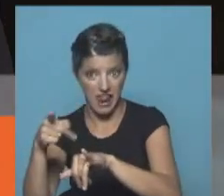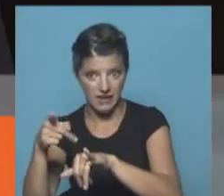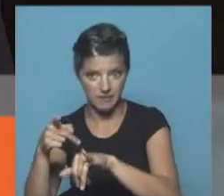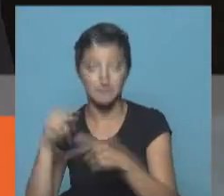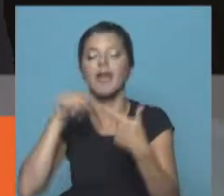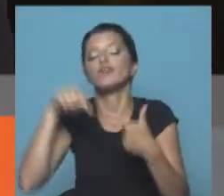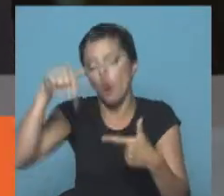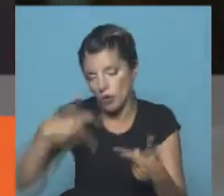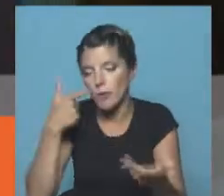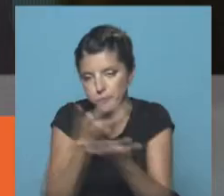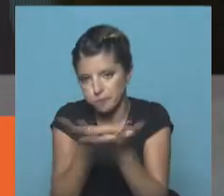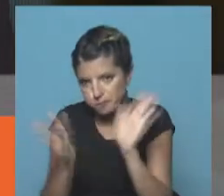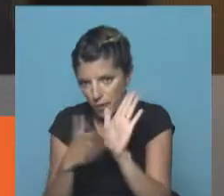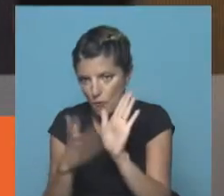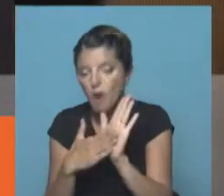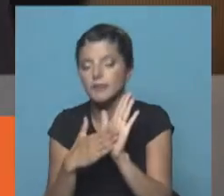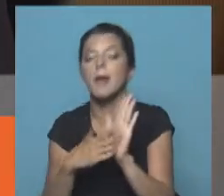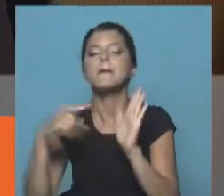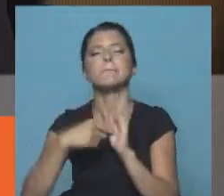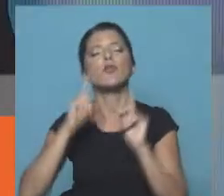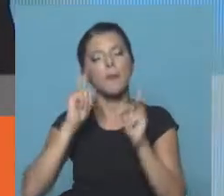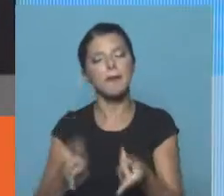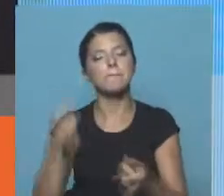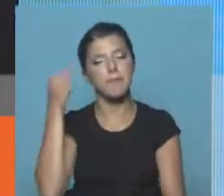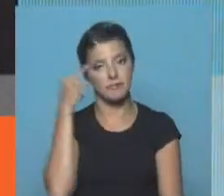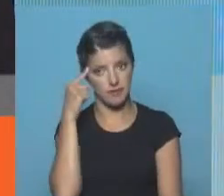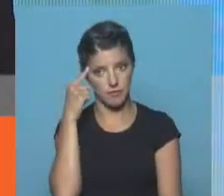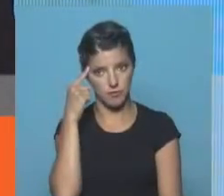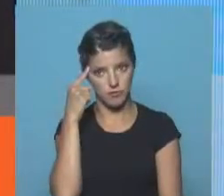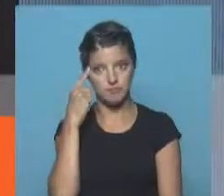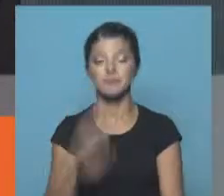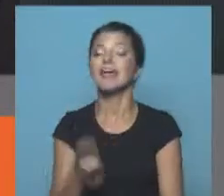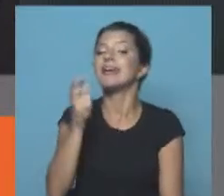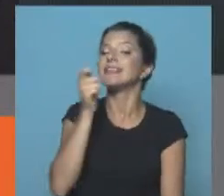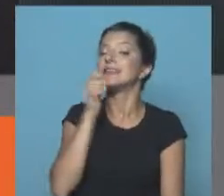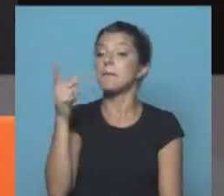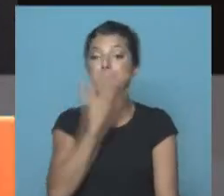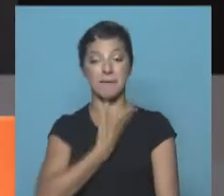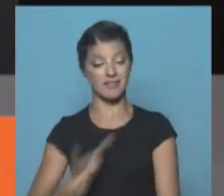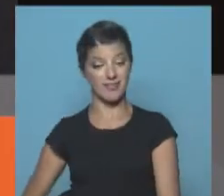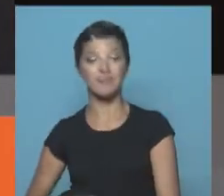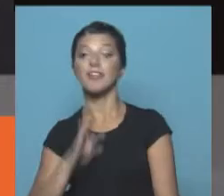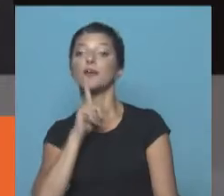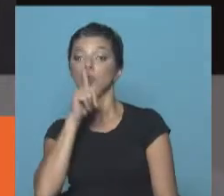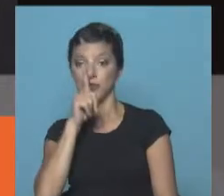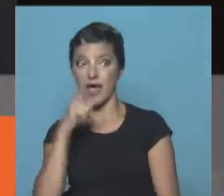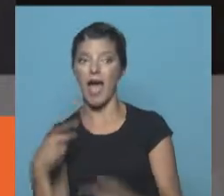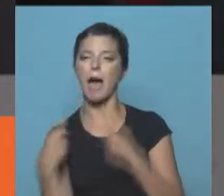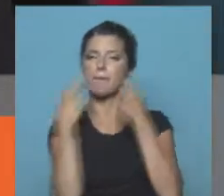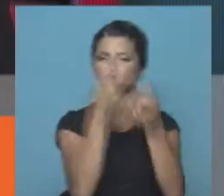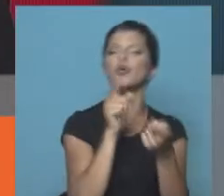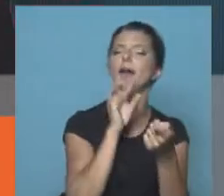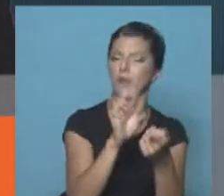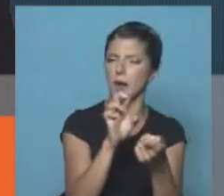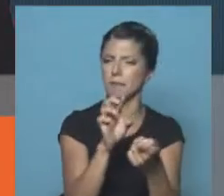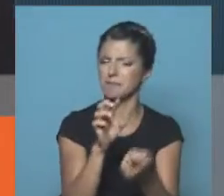eso hay que sumarle, en algún caso, el supuesto apoyo de Putin a Trump. ¿Fue cierto?